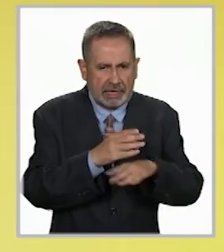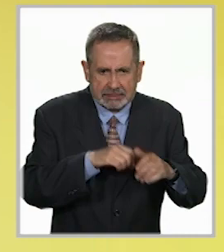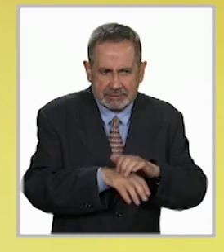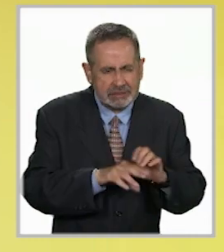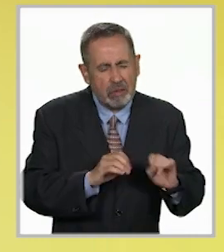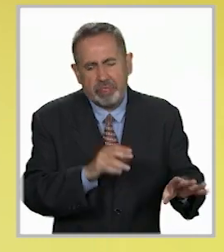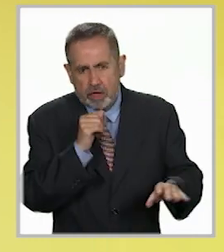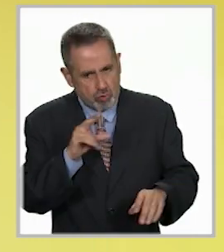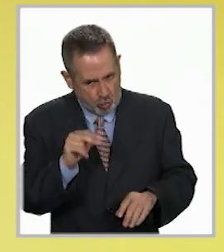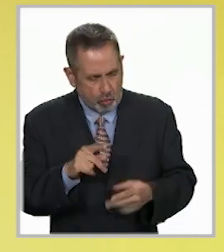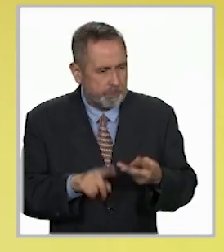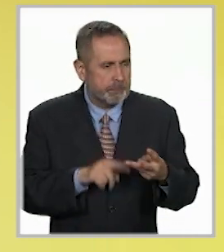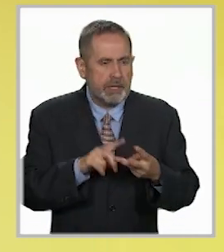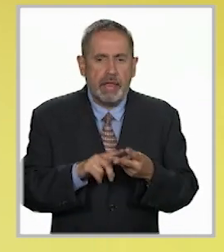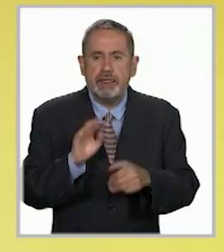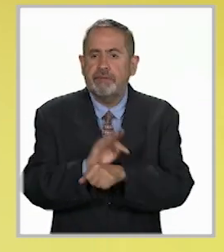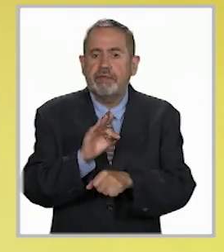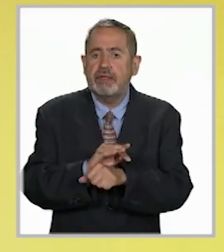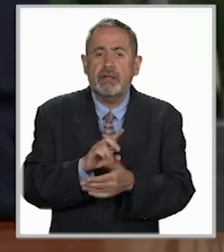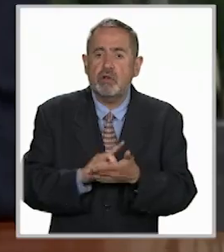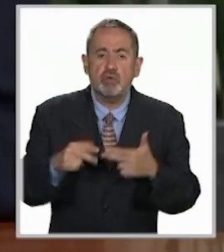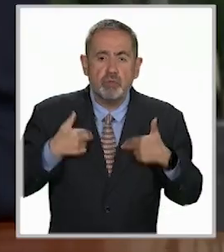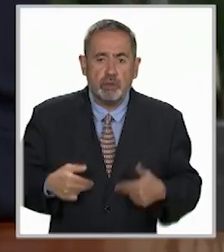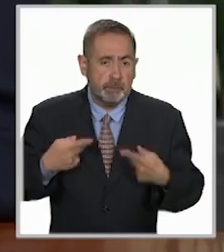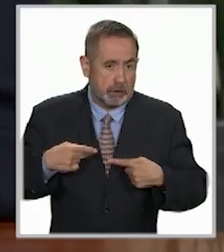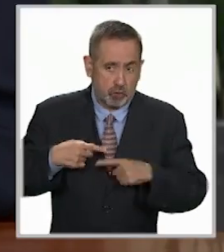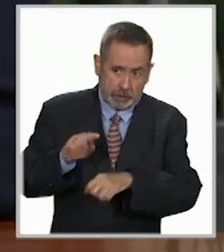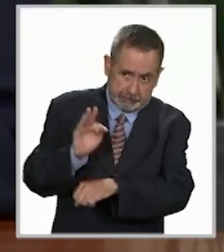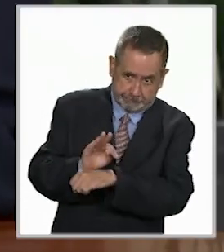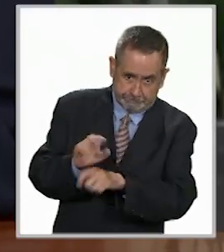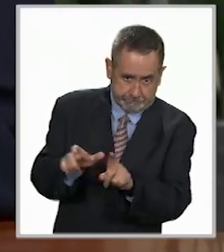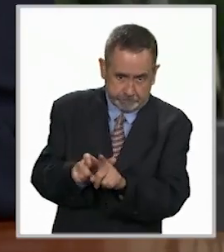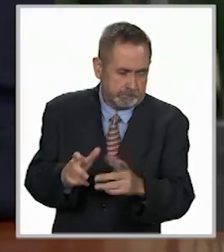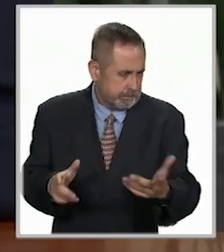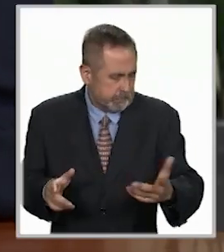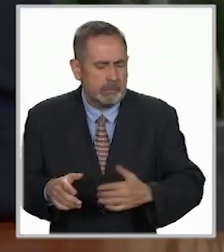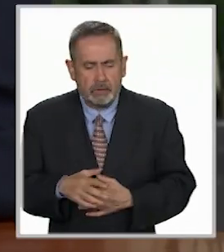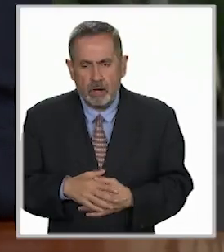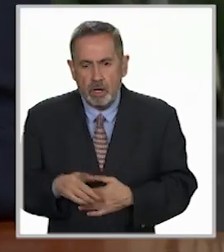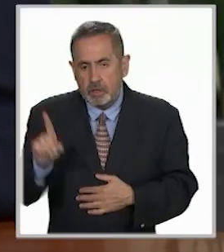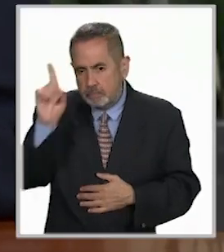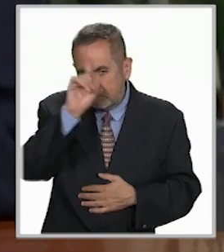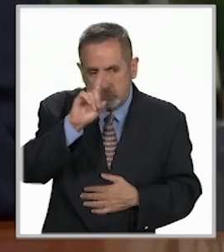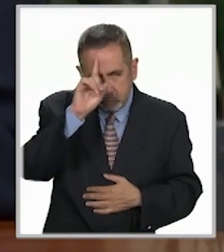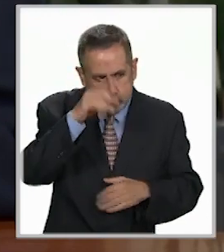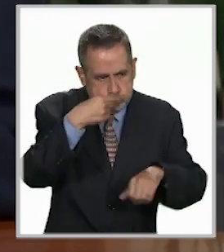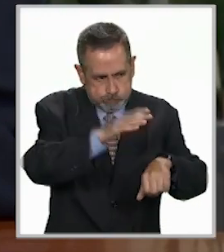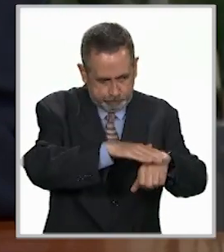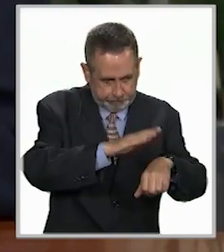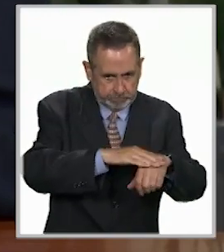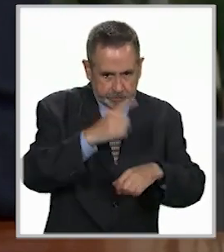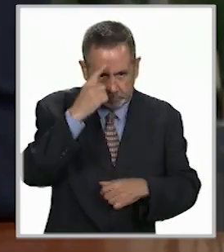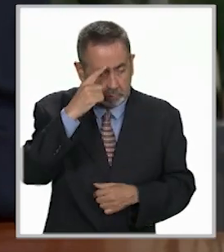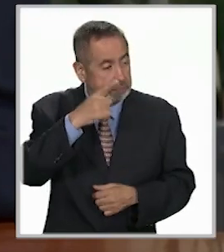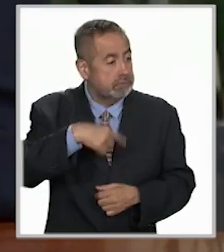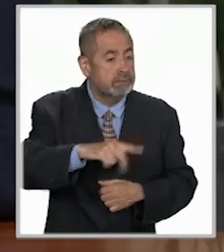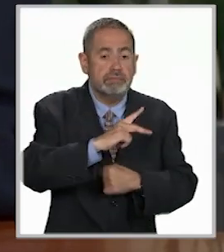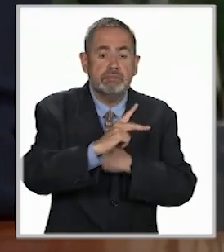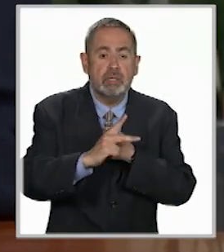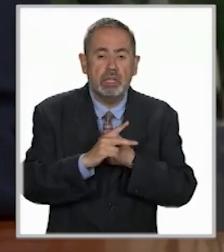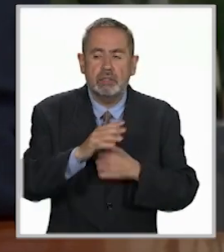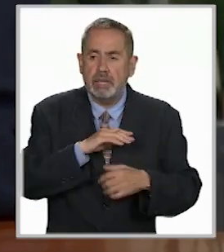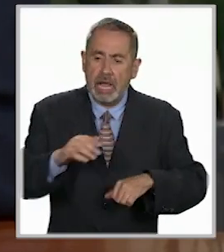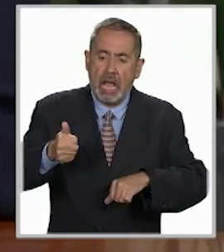impunidad, los defensores de derechos humanos y simplemente recomendaciones o sugerencias para que el país adopte y pueda